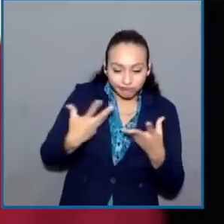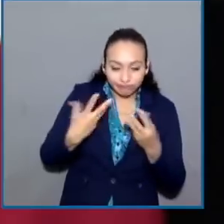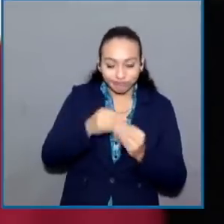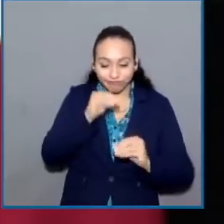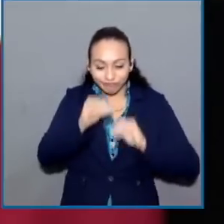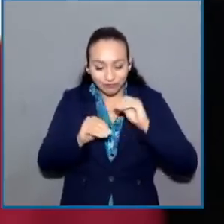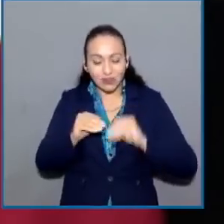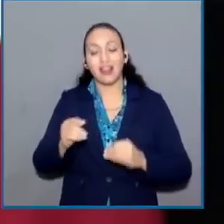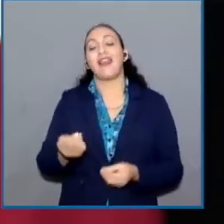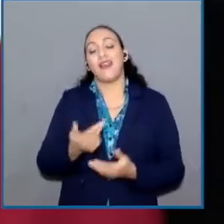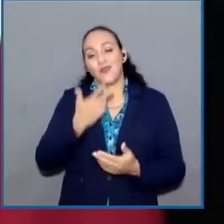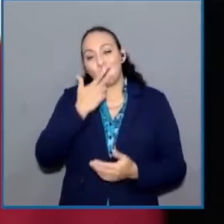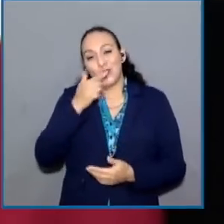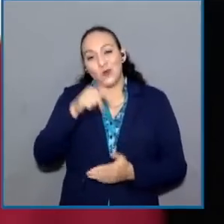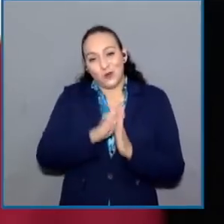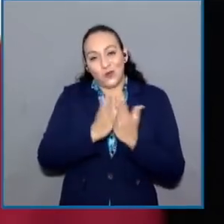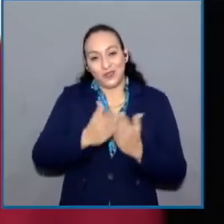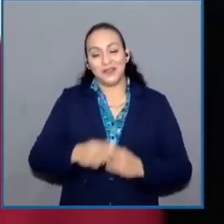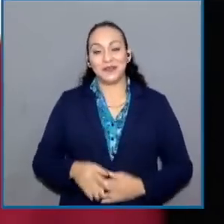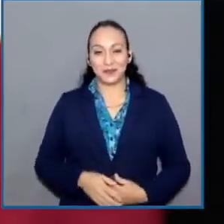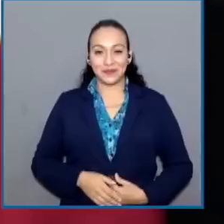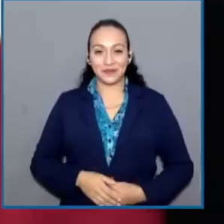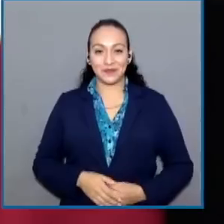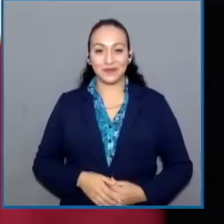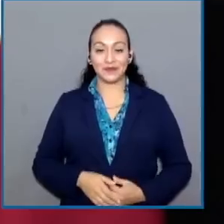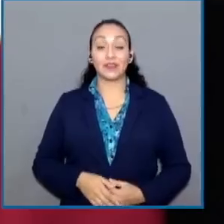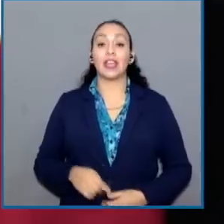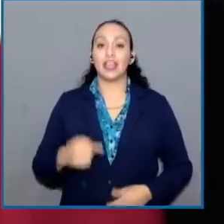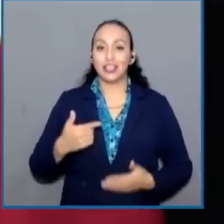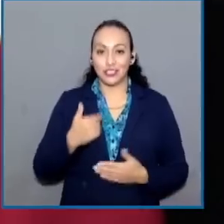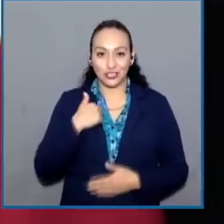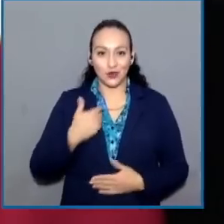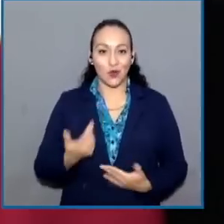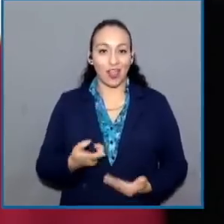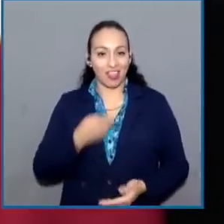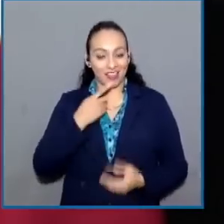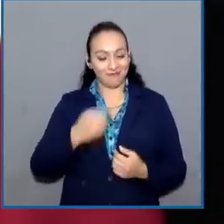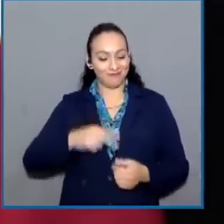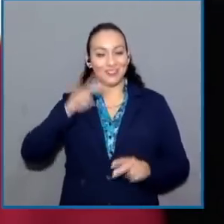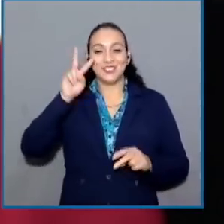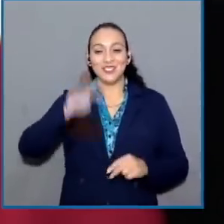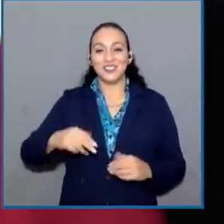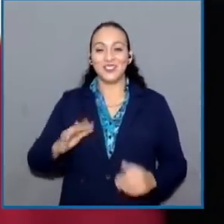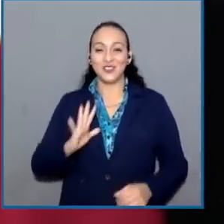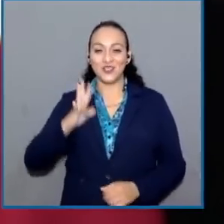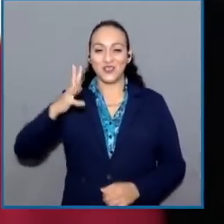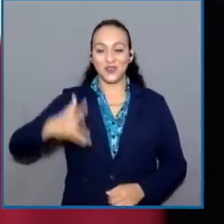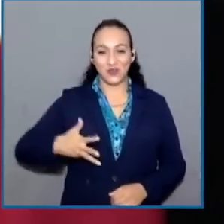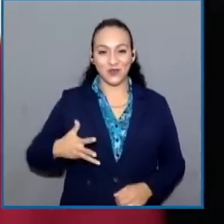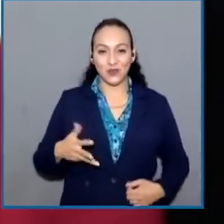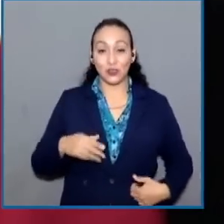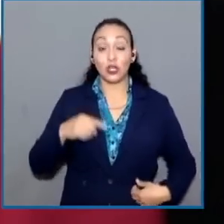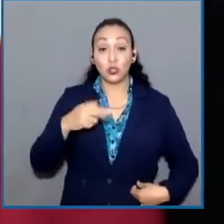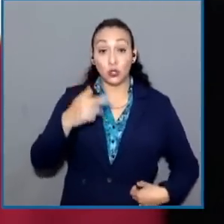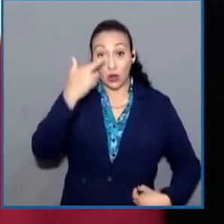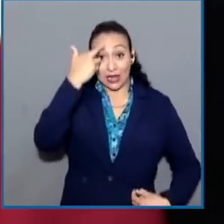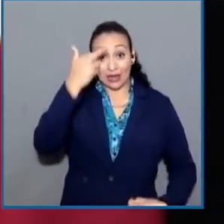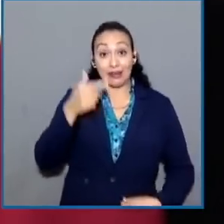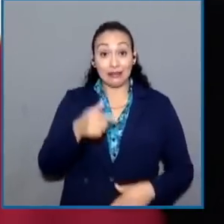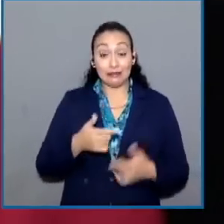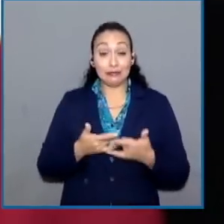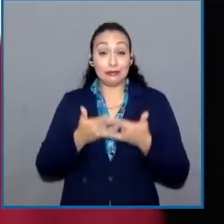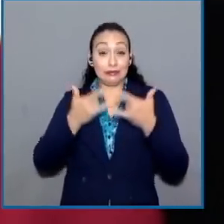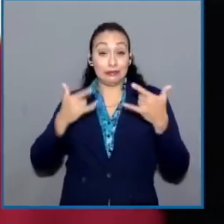Y pude decir con orgullo que viví de primera mano ese momento histórico y